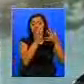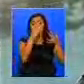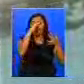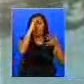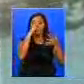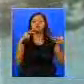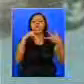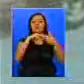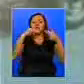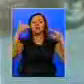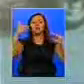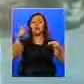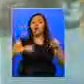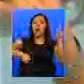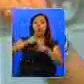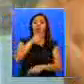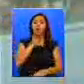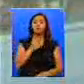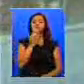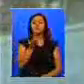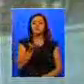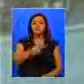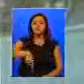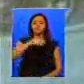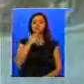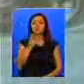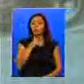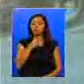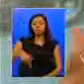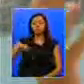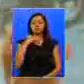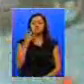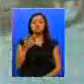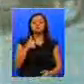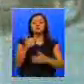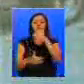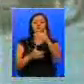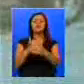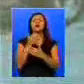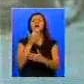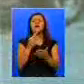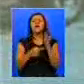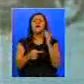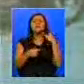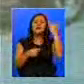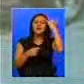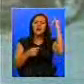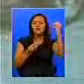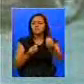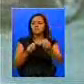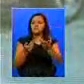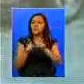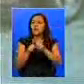regional, así no le guste a alguno. Y esto pretende transmitir la idea de que Cuba,